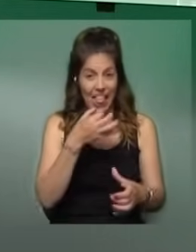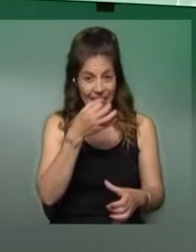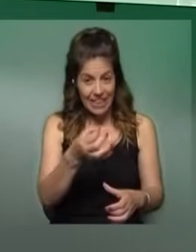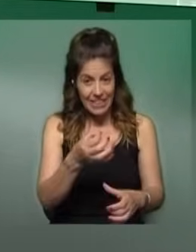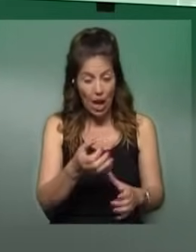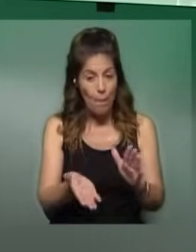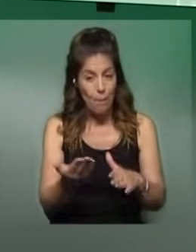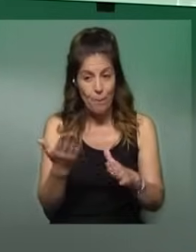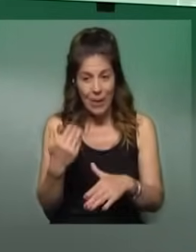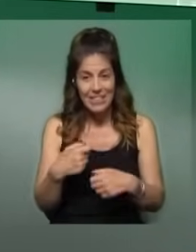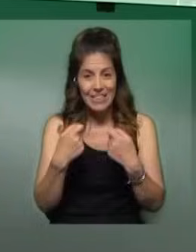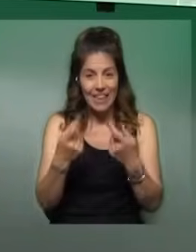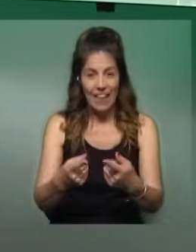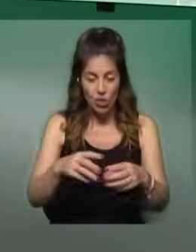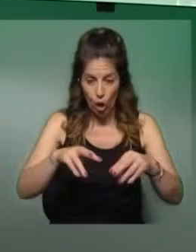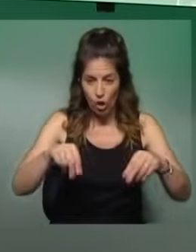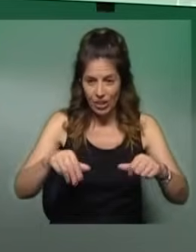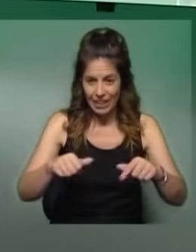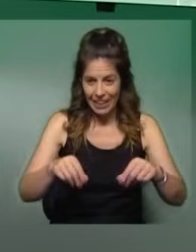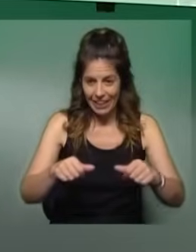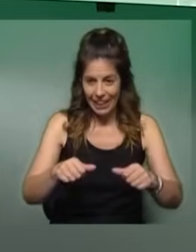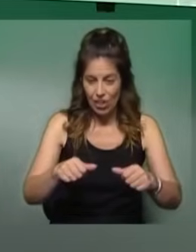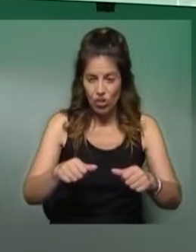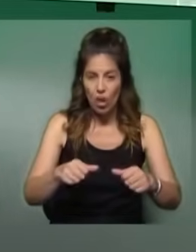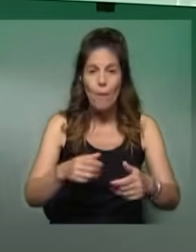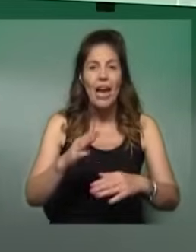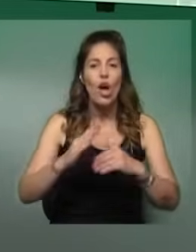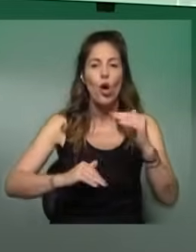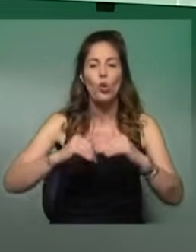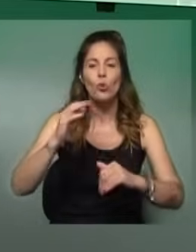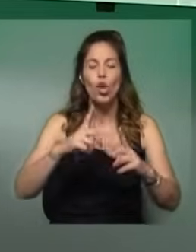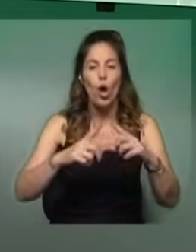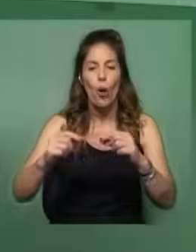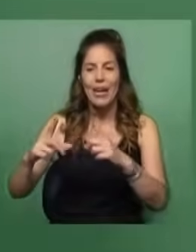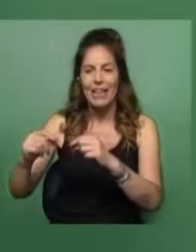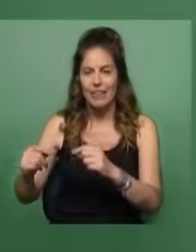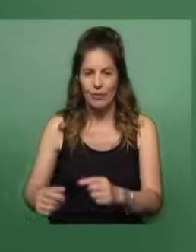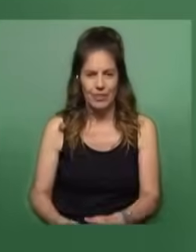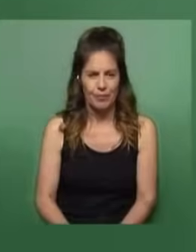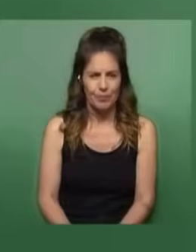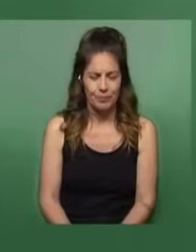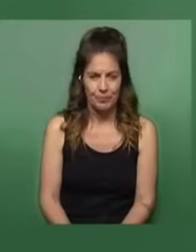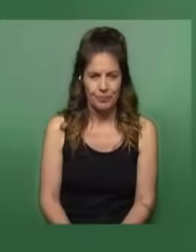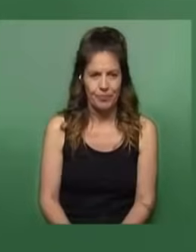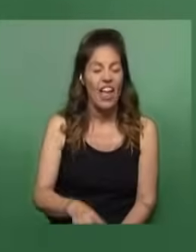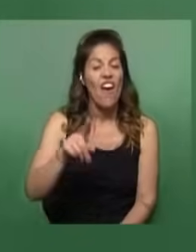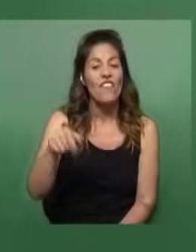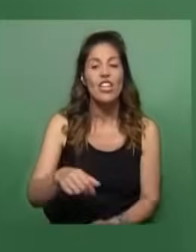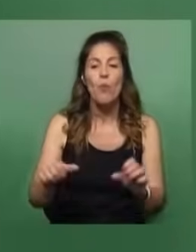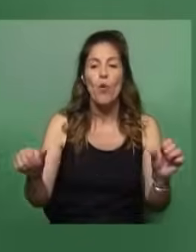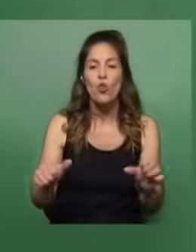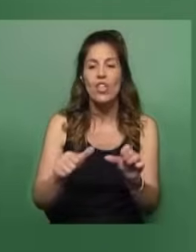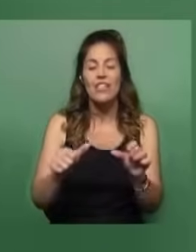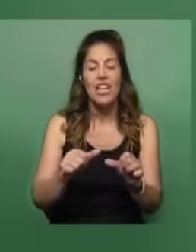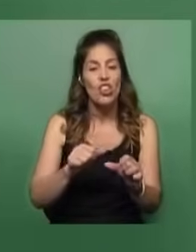cada vez más están entregando terrenos céntricos para la construcción de cooperativas venimos haciendo de manera